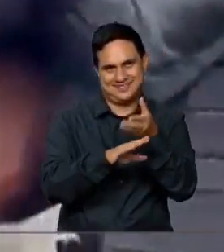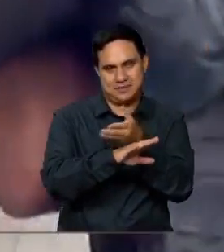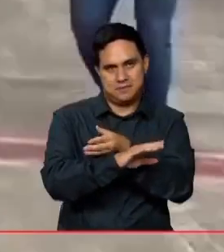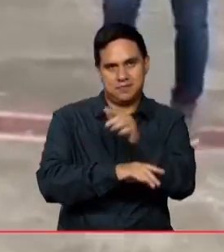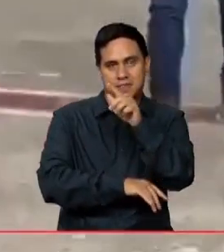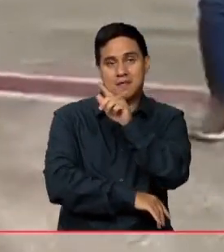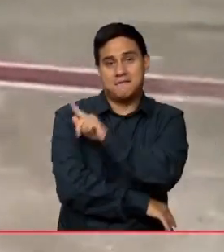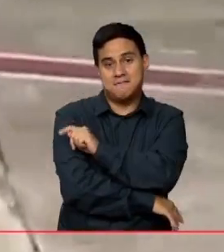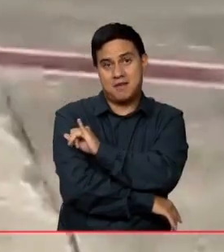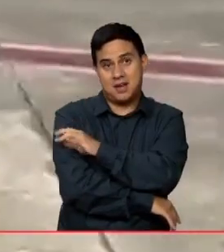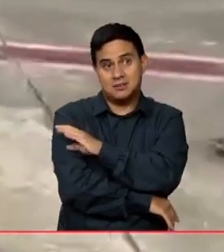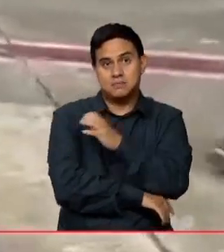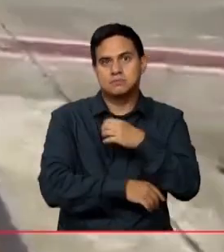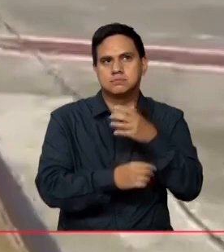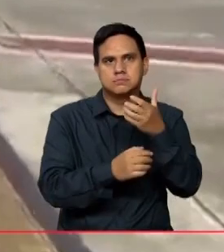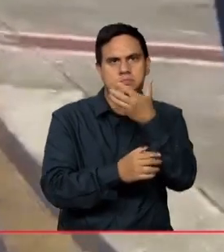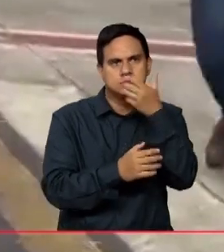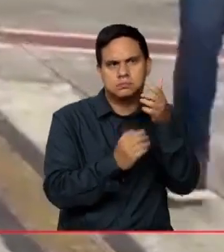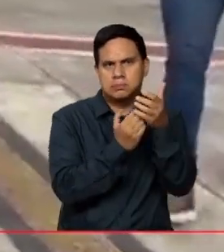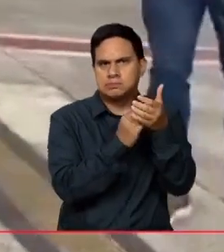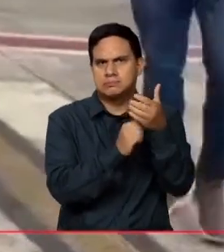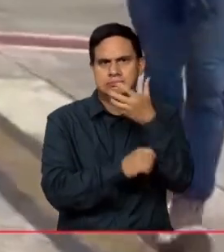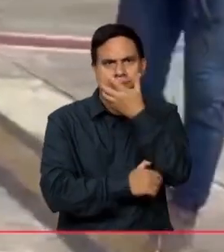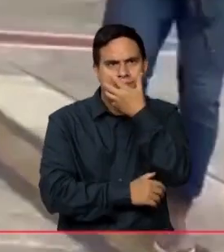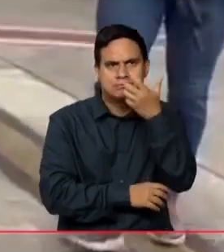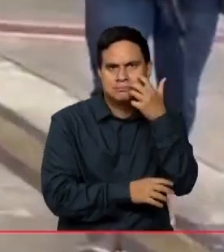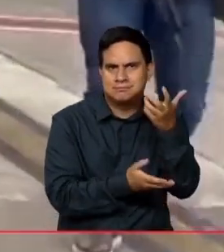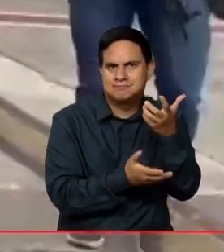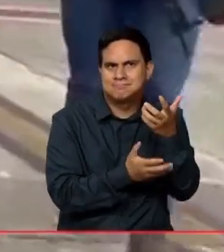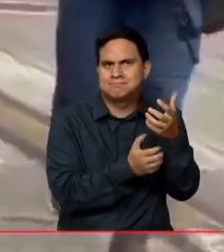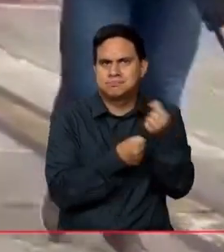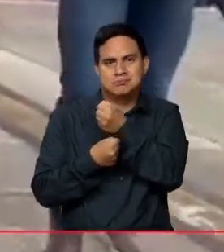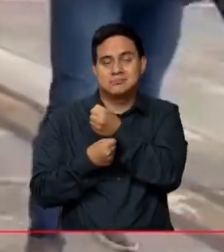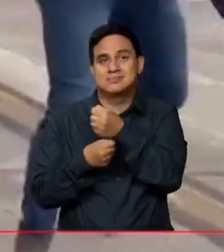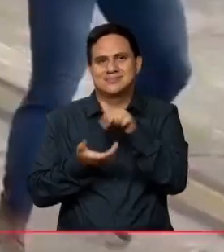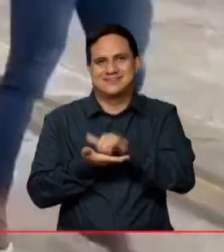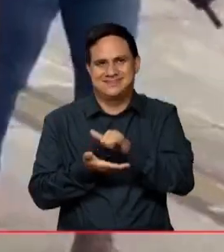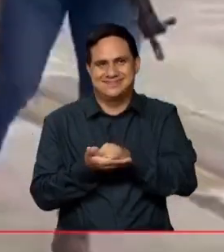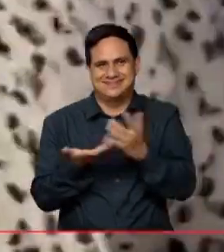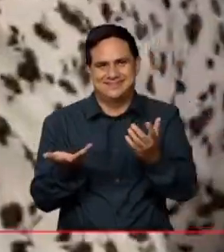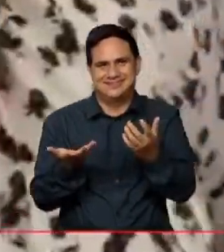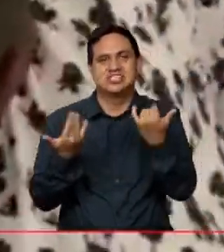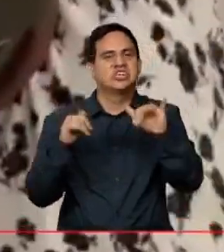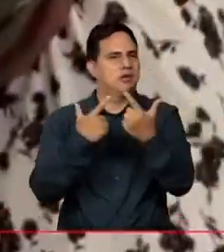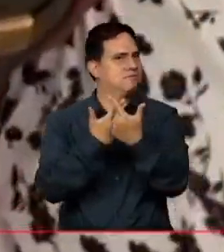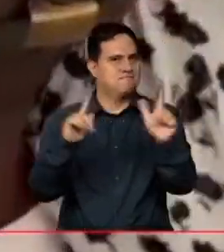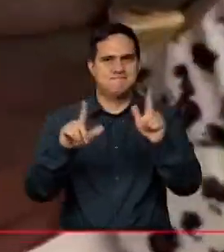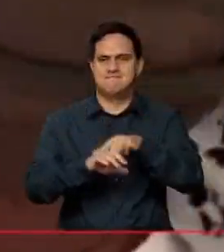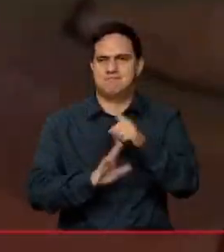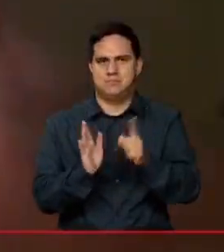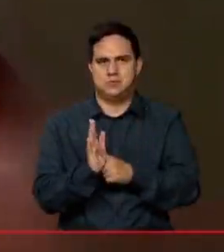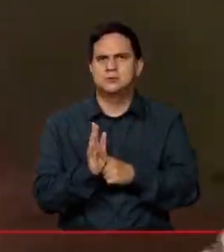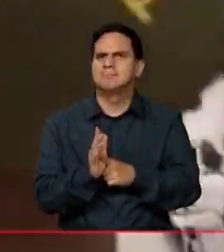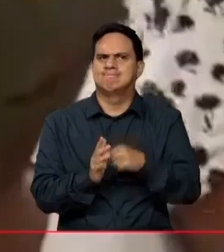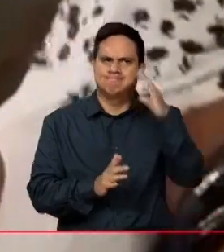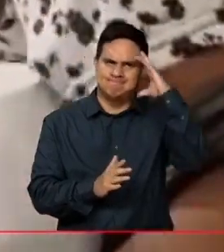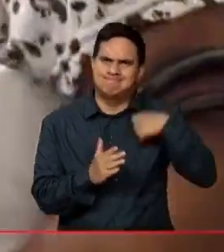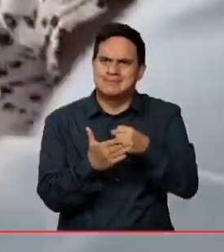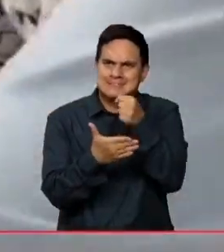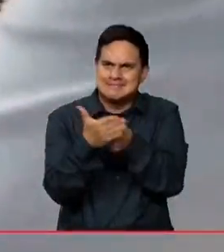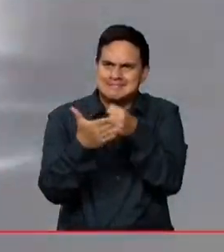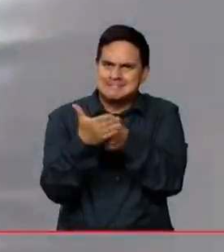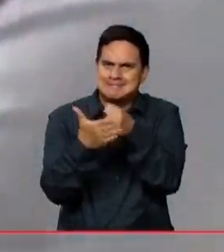haber sido secuestrado el pasado lunes 29 de enero. Según el relato del exfuncionario, la presión de las autoridades obligó a